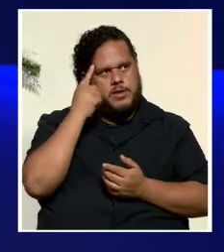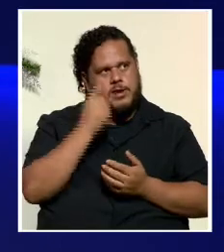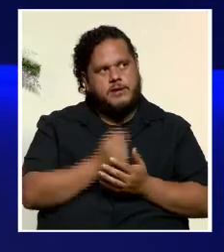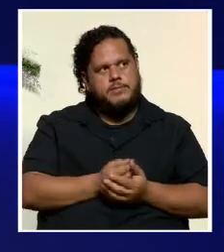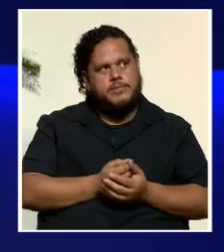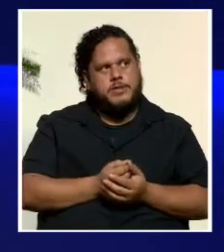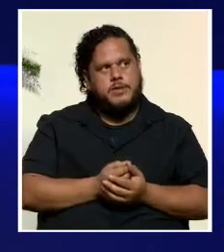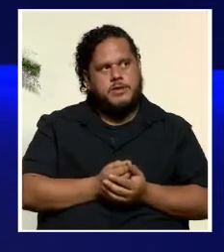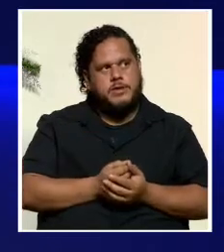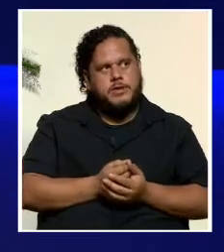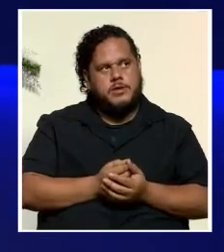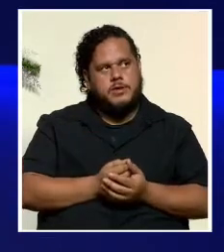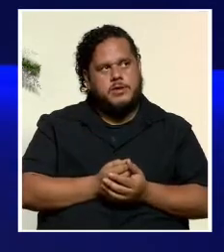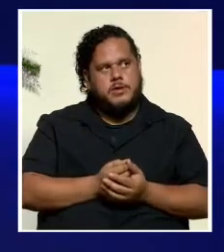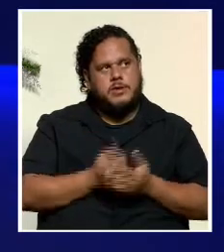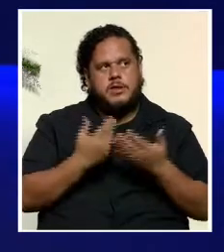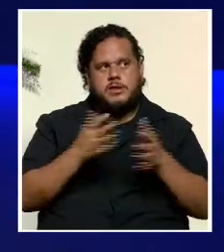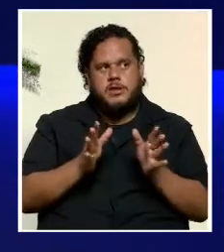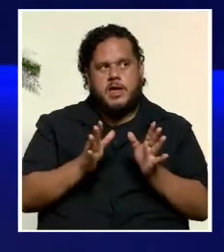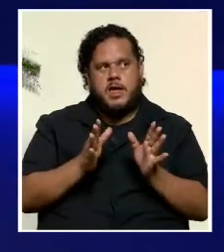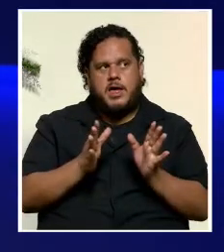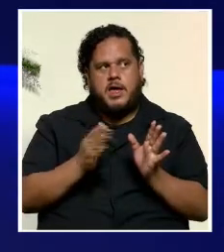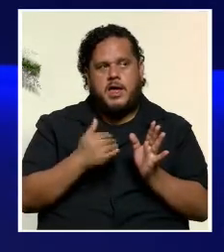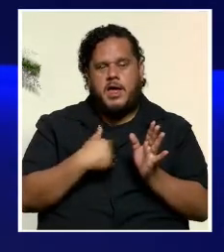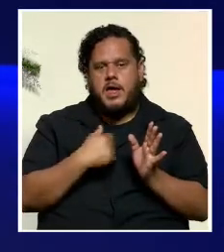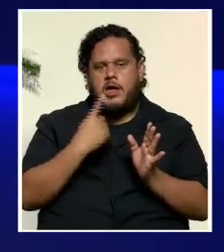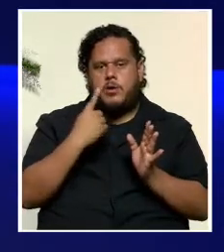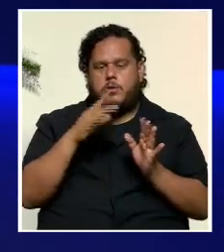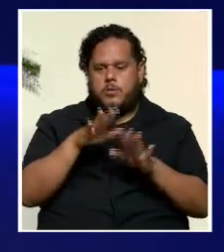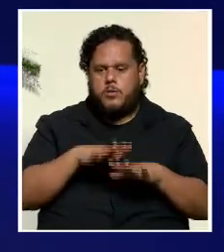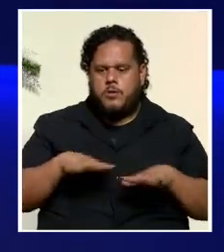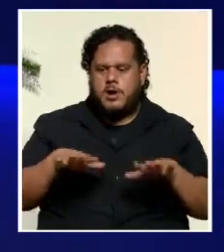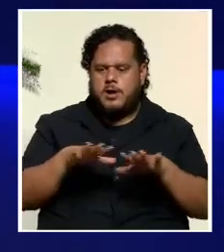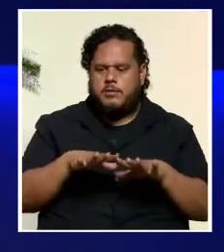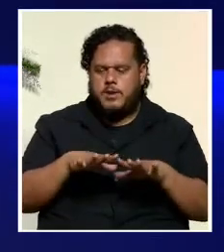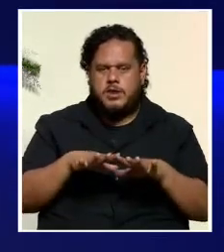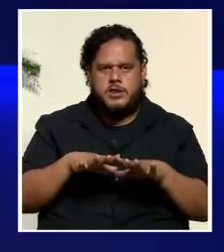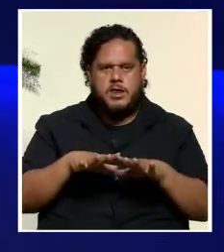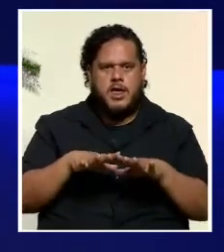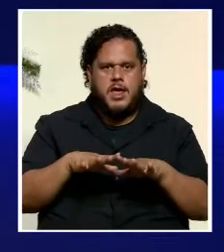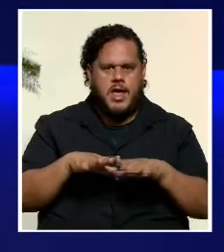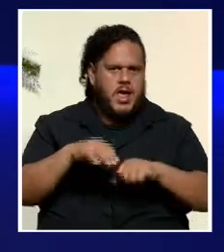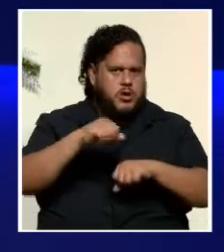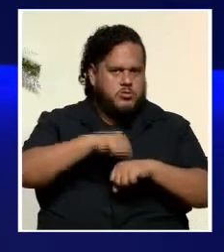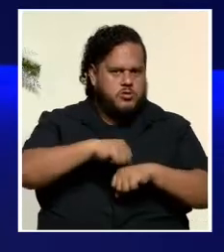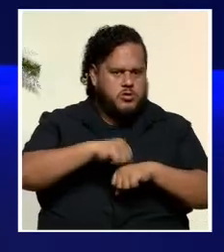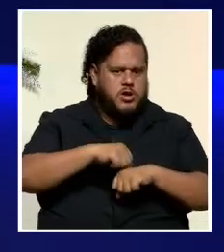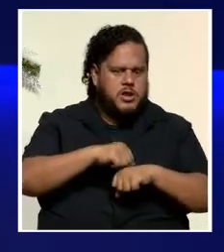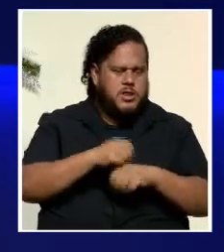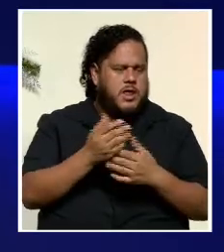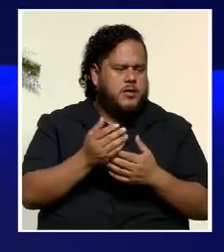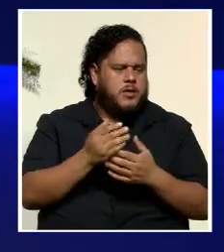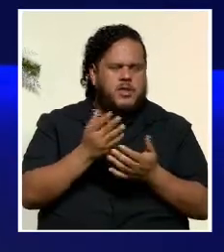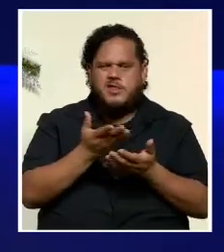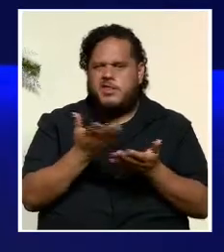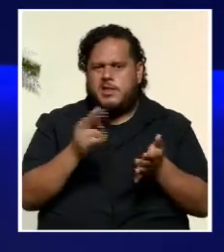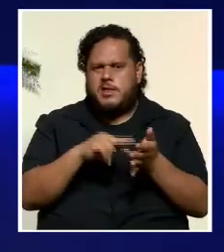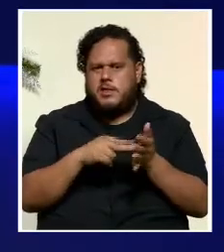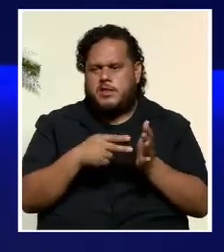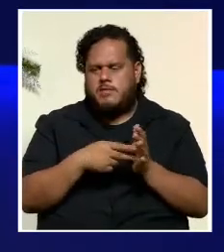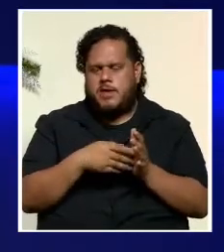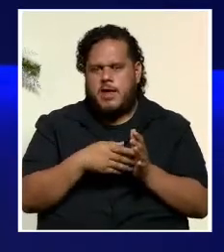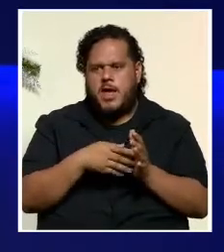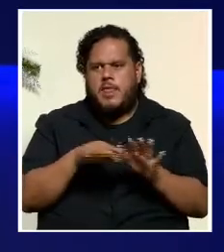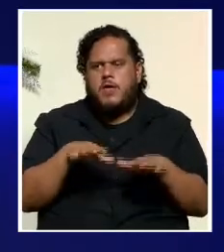que ya hay un ambiente consolidado de lo que significan y de cómo se deben respetar